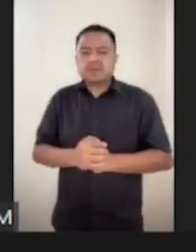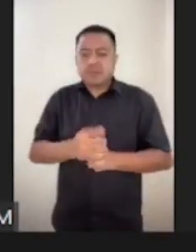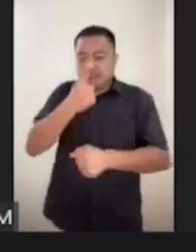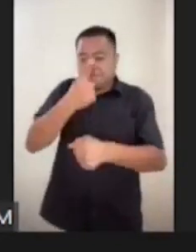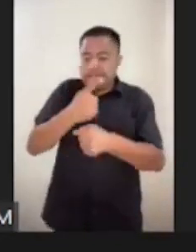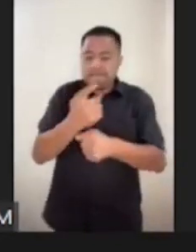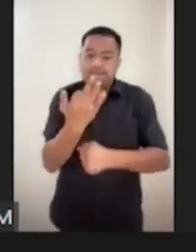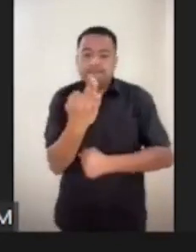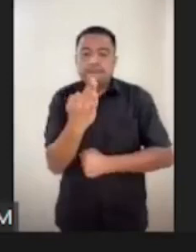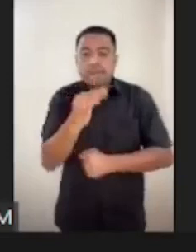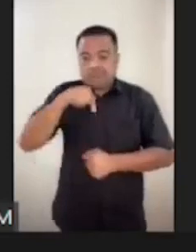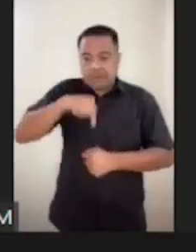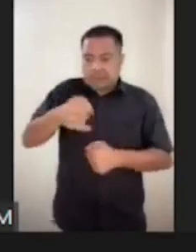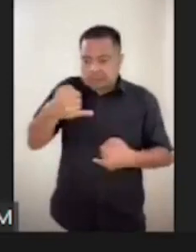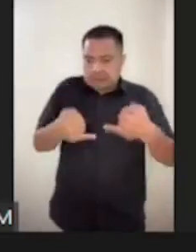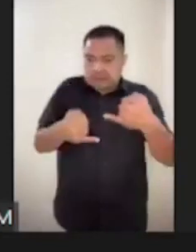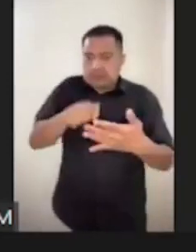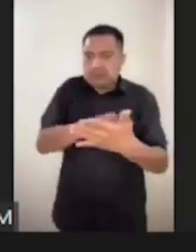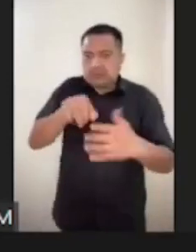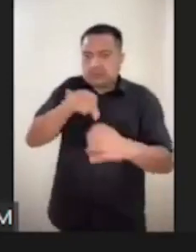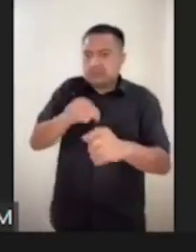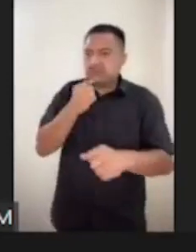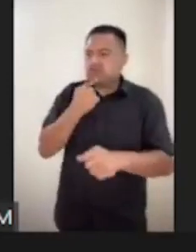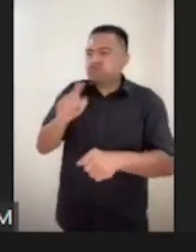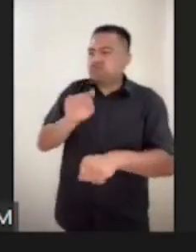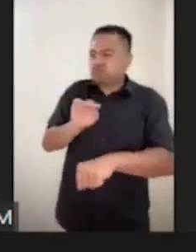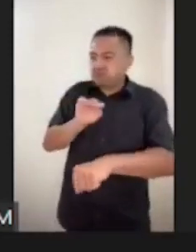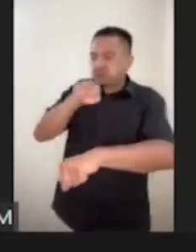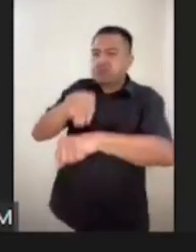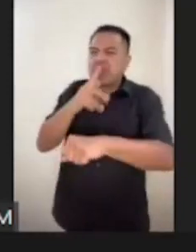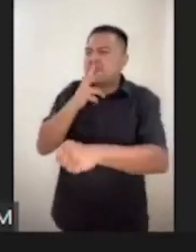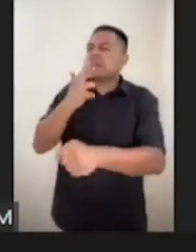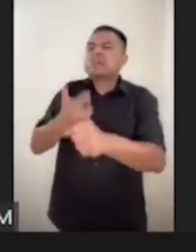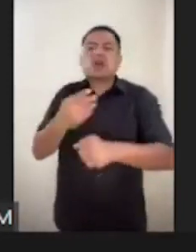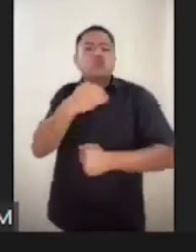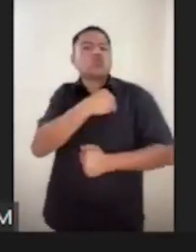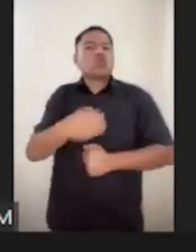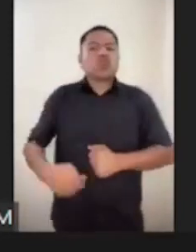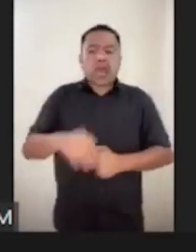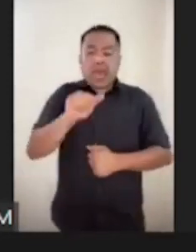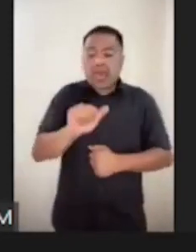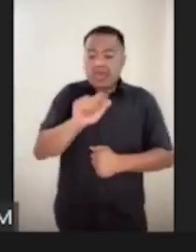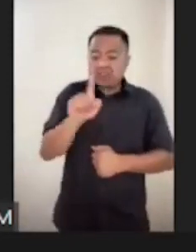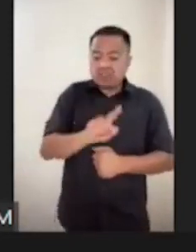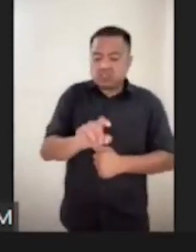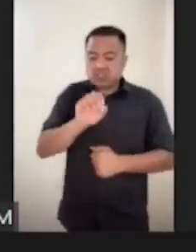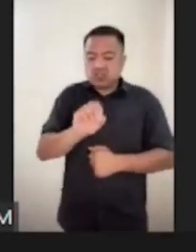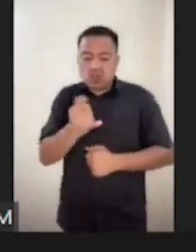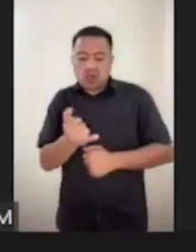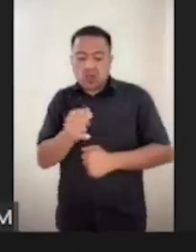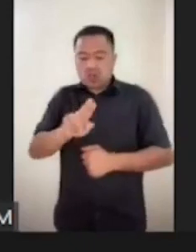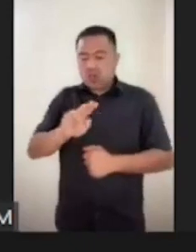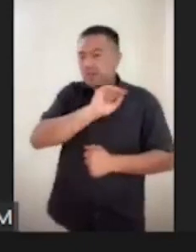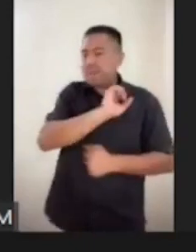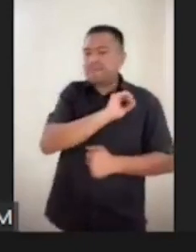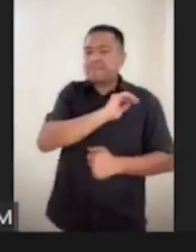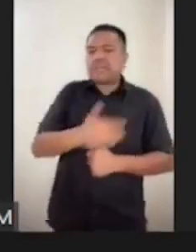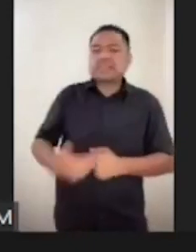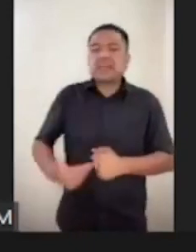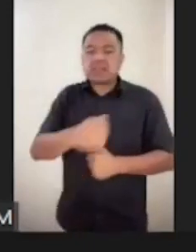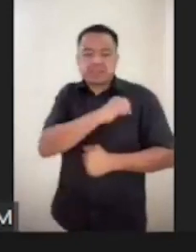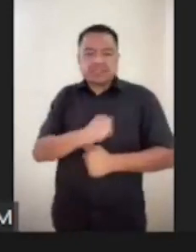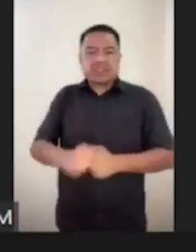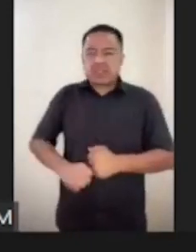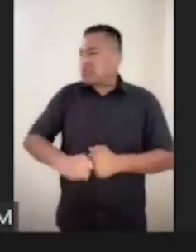1 de febrero, ese tribunal electoral emitió sentencia y ordenó a la autoridad responsable, el ayuntamiento de Azoyú, a través del presidente y síndico o procurador, dejar